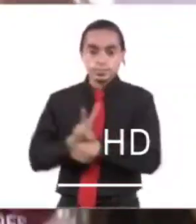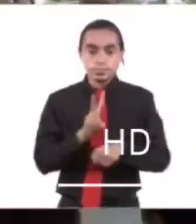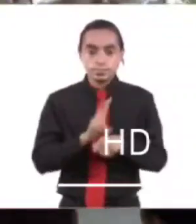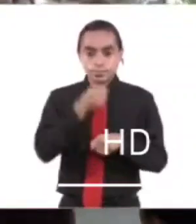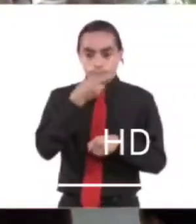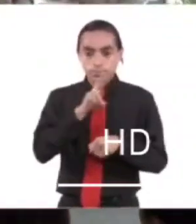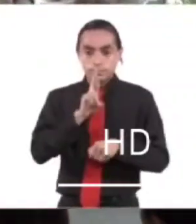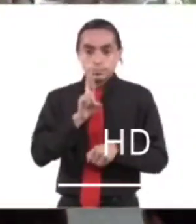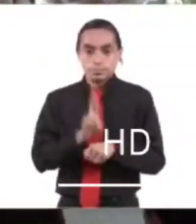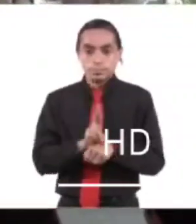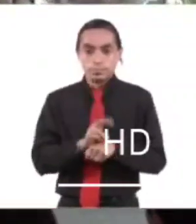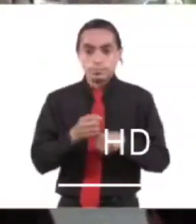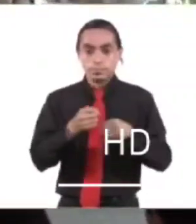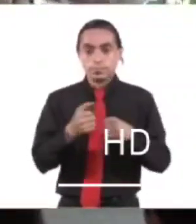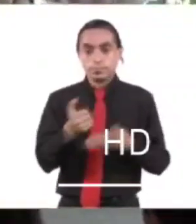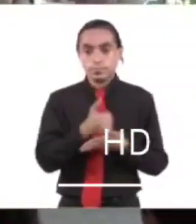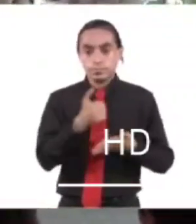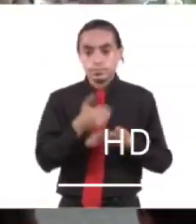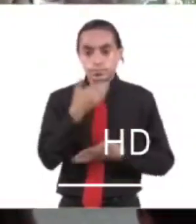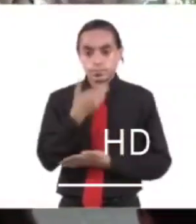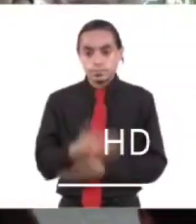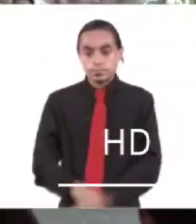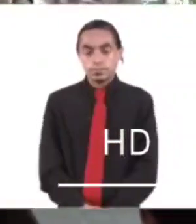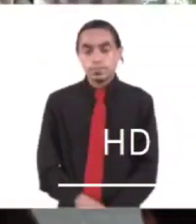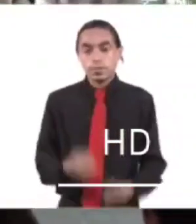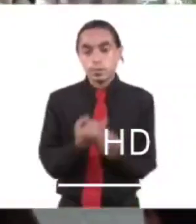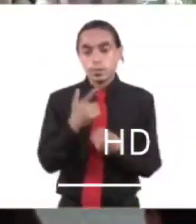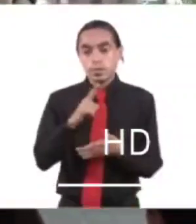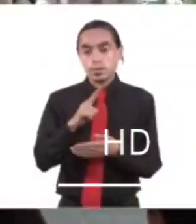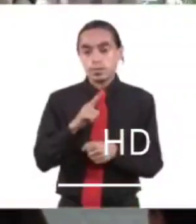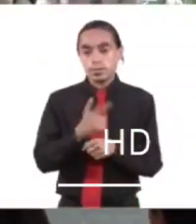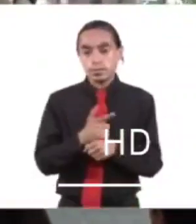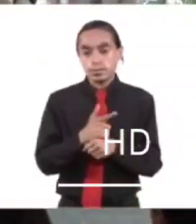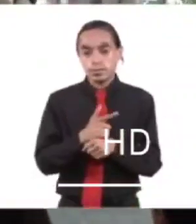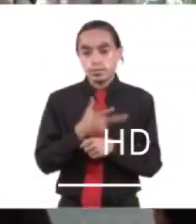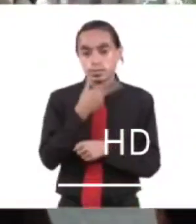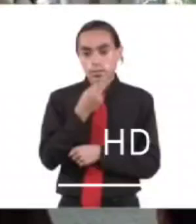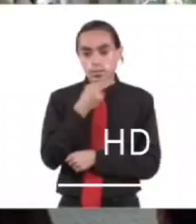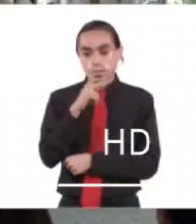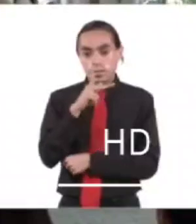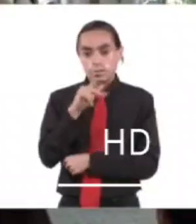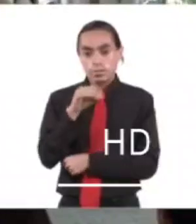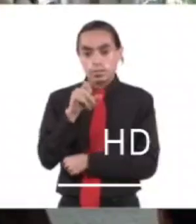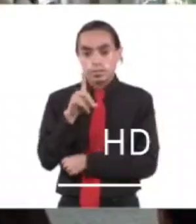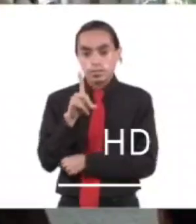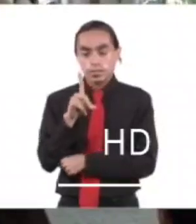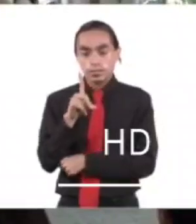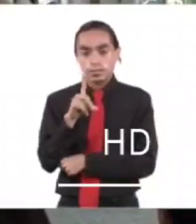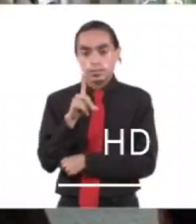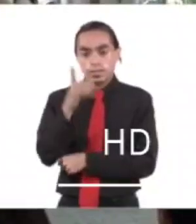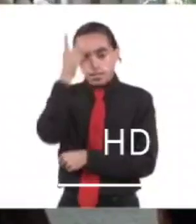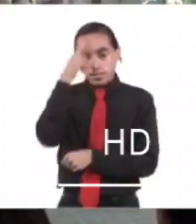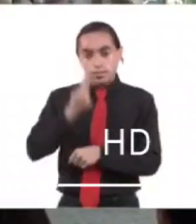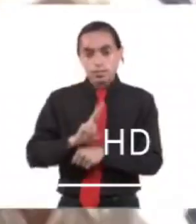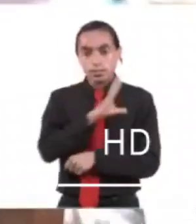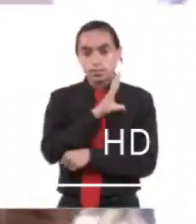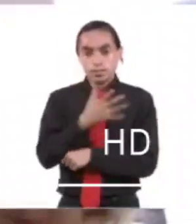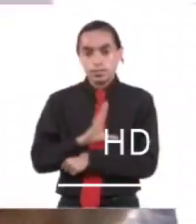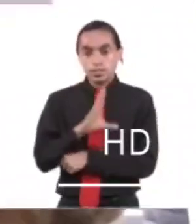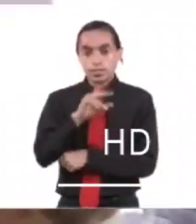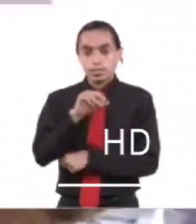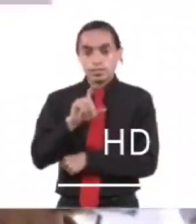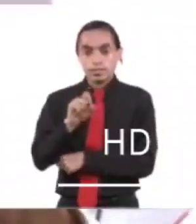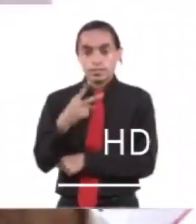Ciudadana. Nos acompaña el licenciado Pavel Granados, director general de Canal 22.